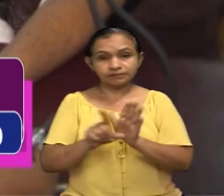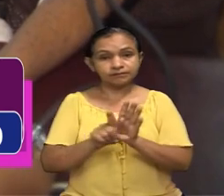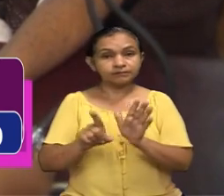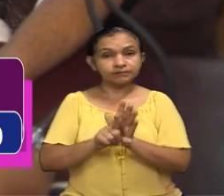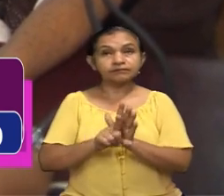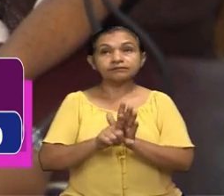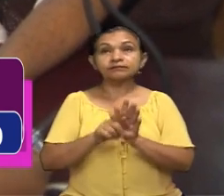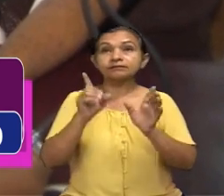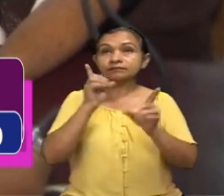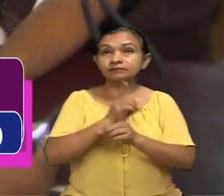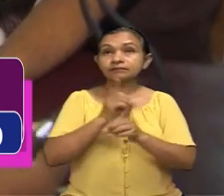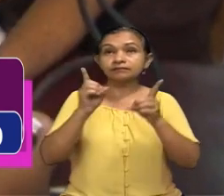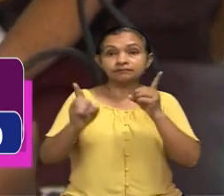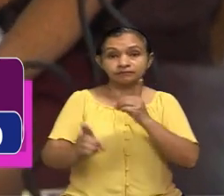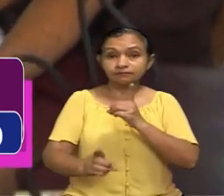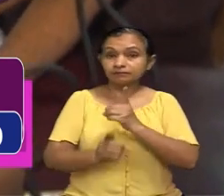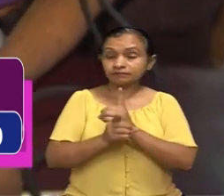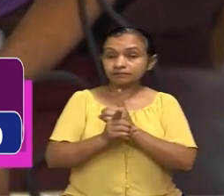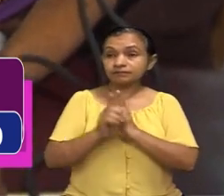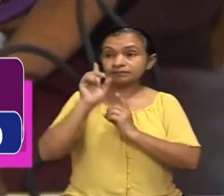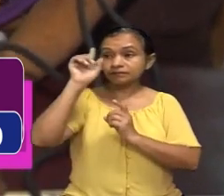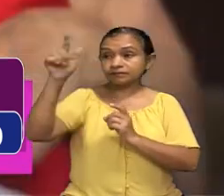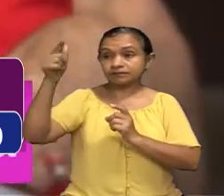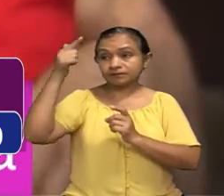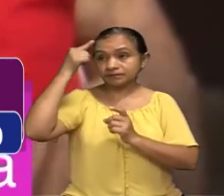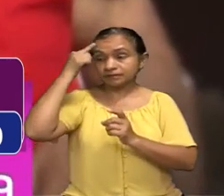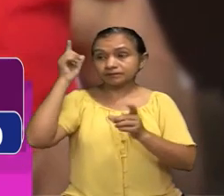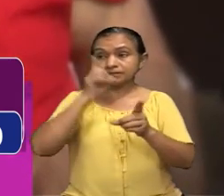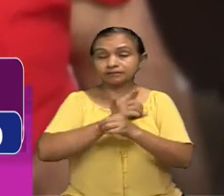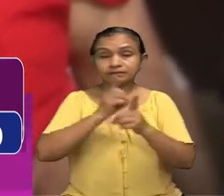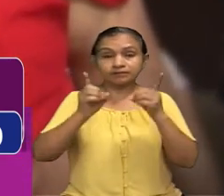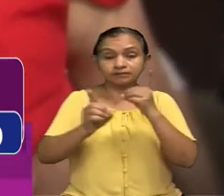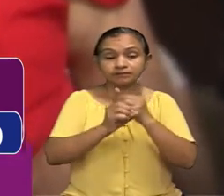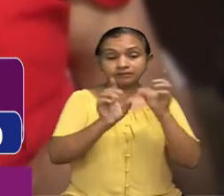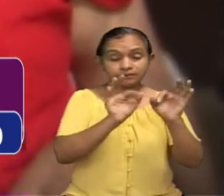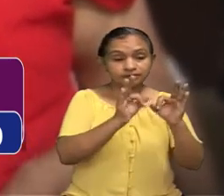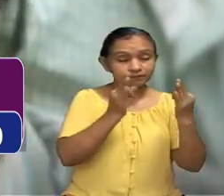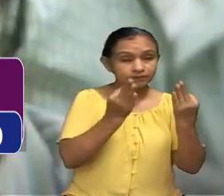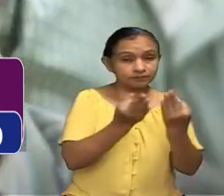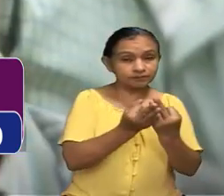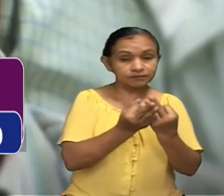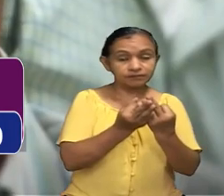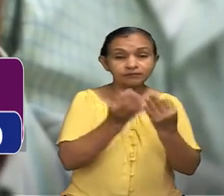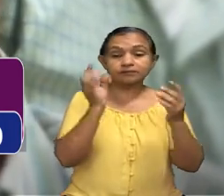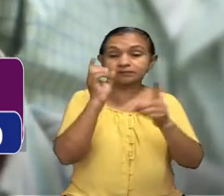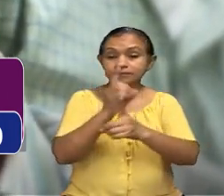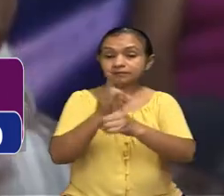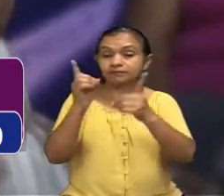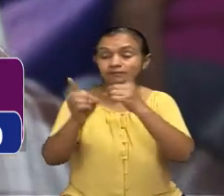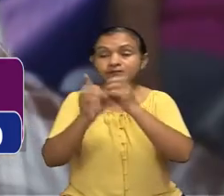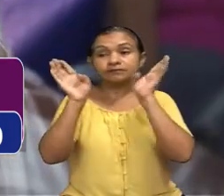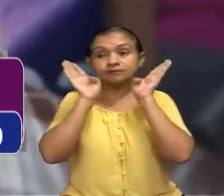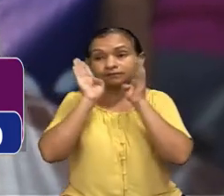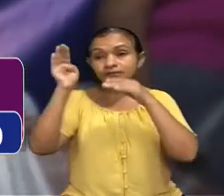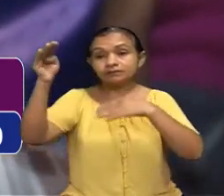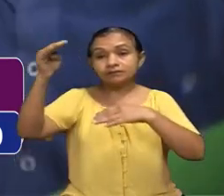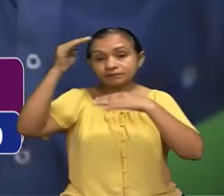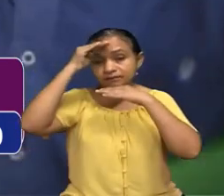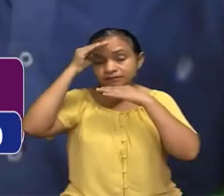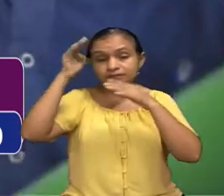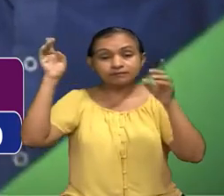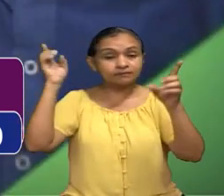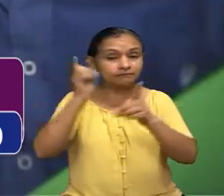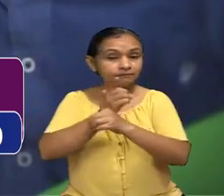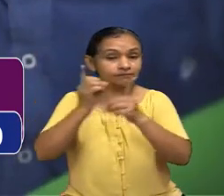contempla obligaciones claro, para el Estado, obligaciones para la familia, obligaciones para la empresa privada y obligaciones